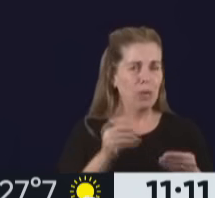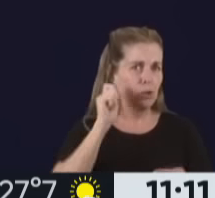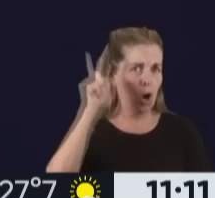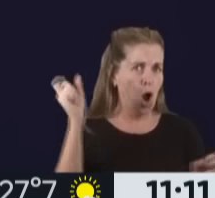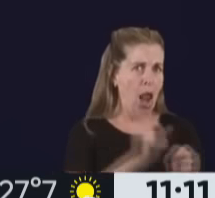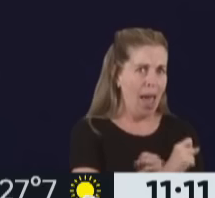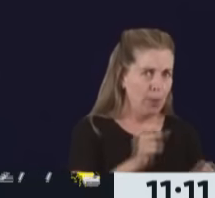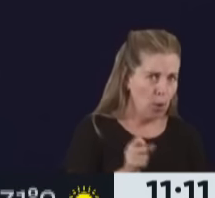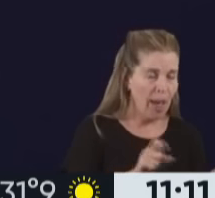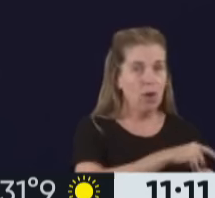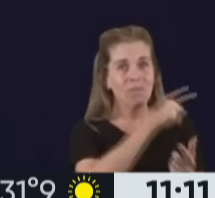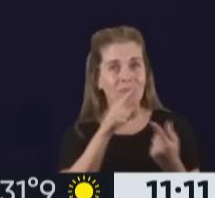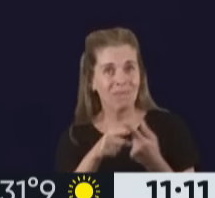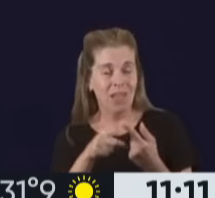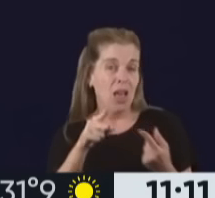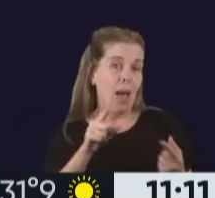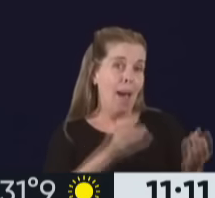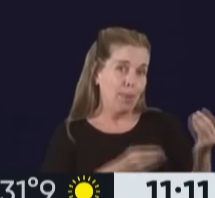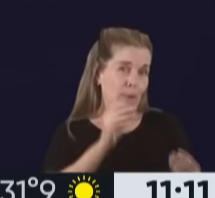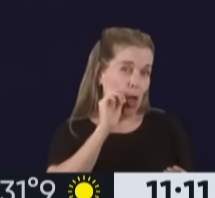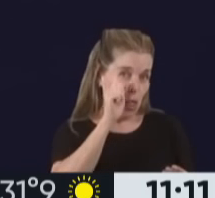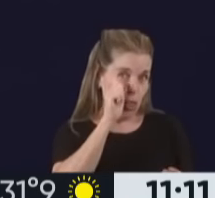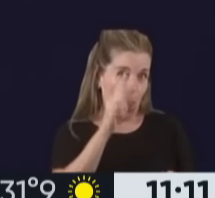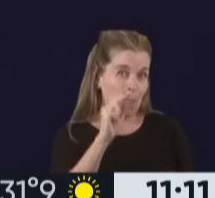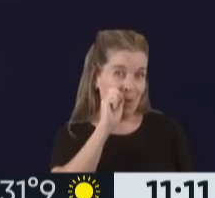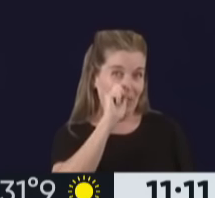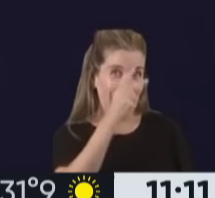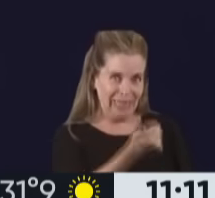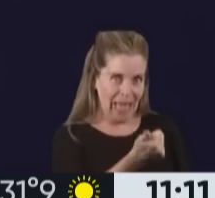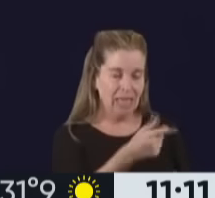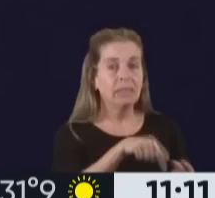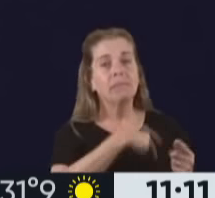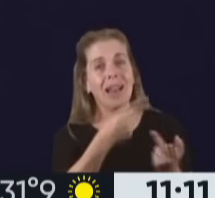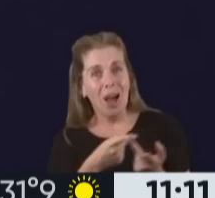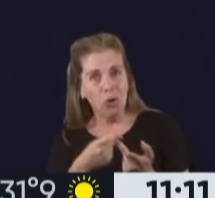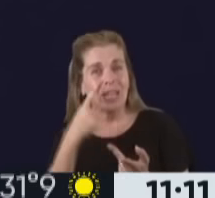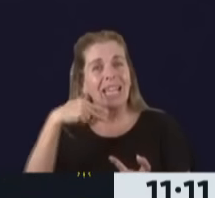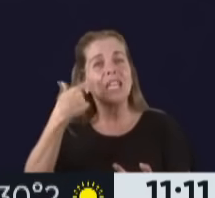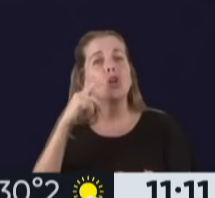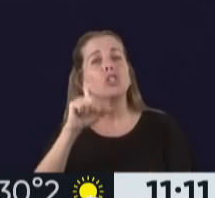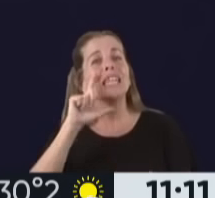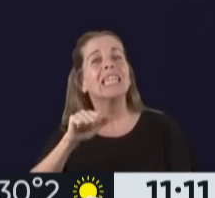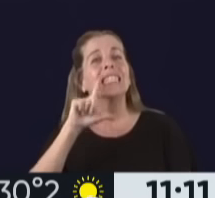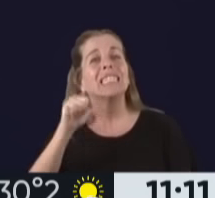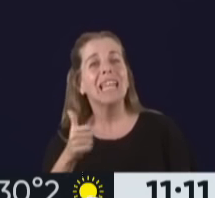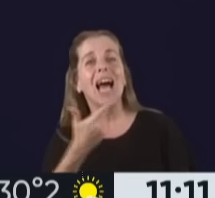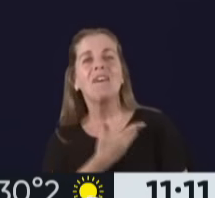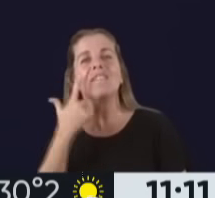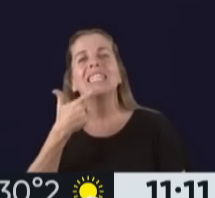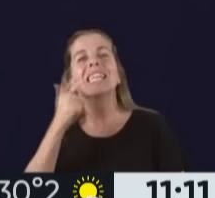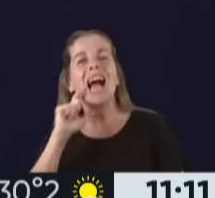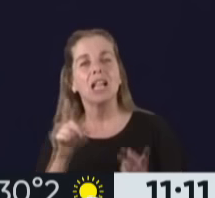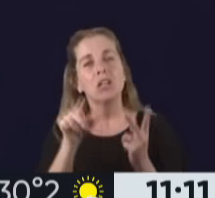y la Ley de Principio de Inocencia Fiscal. Estas leyes son probablemente las más importantes de la historia